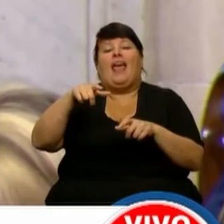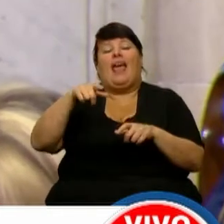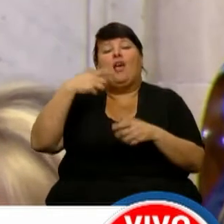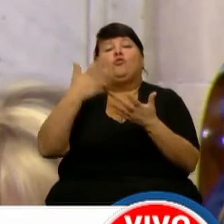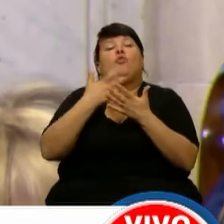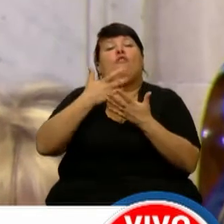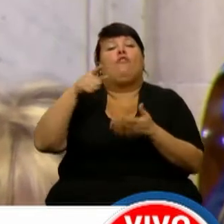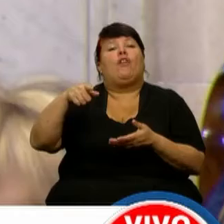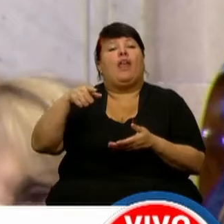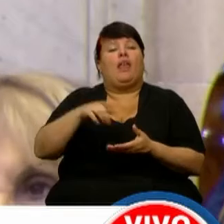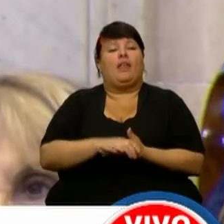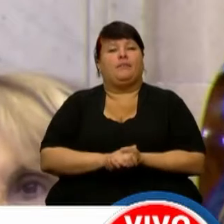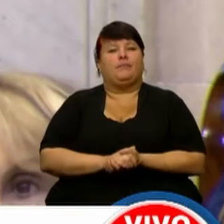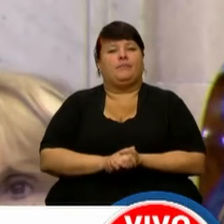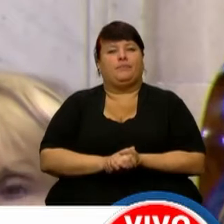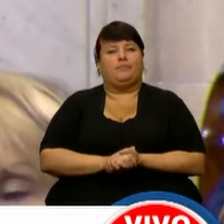producto